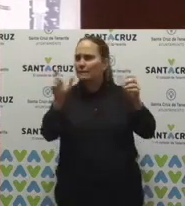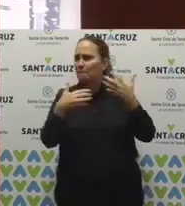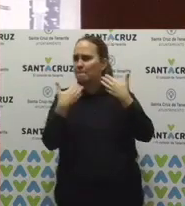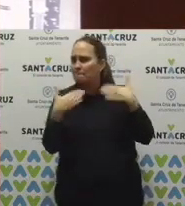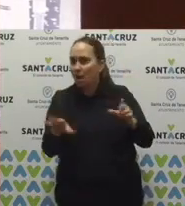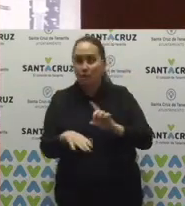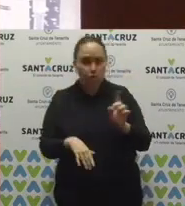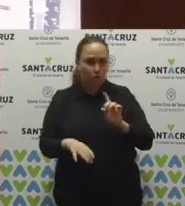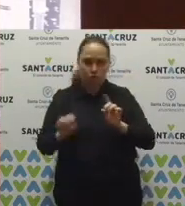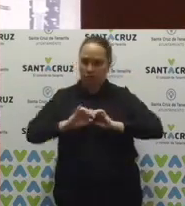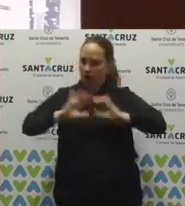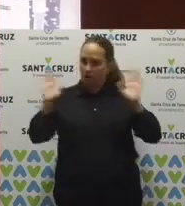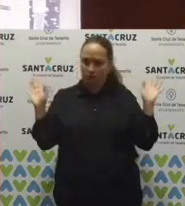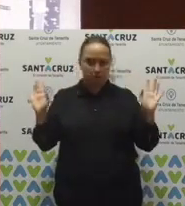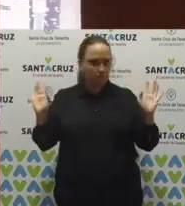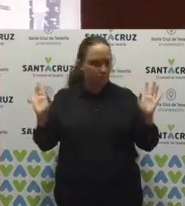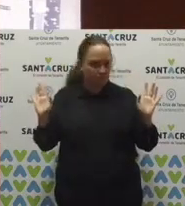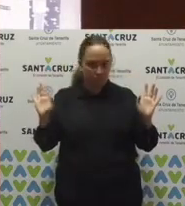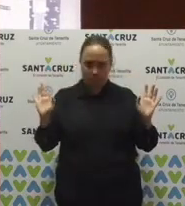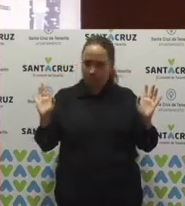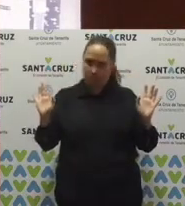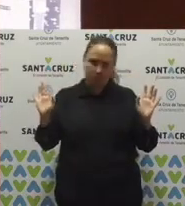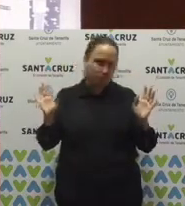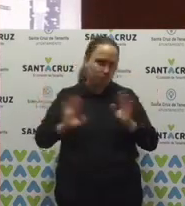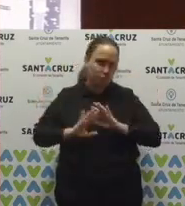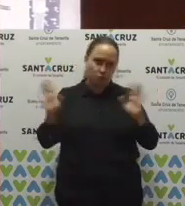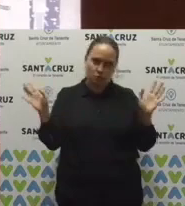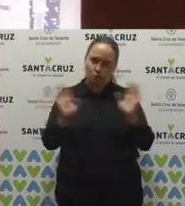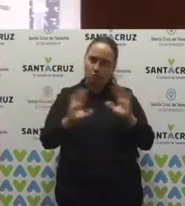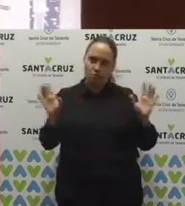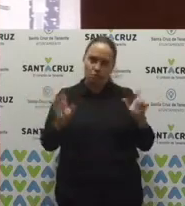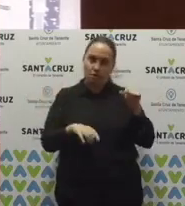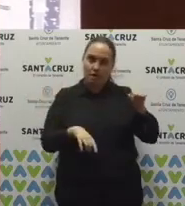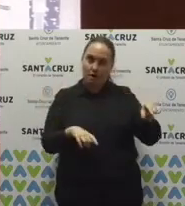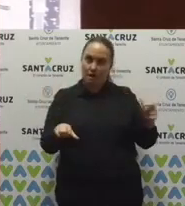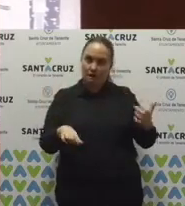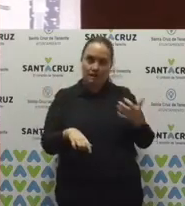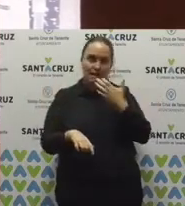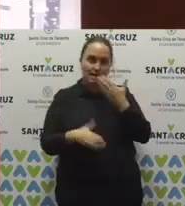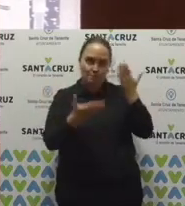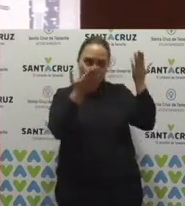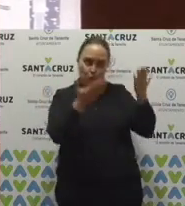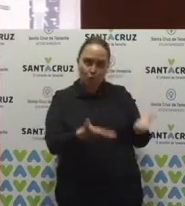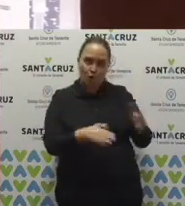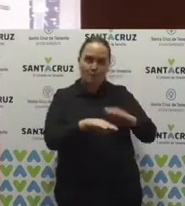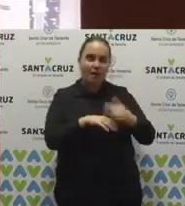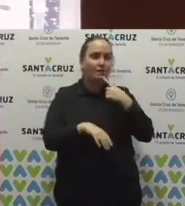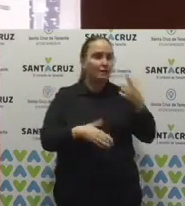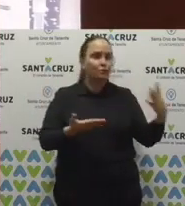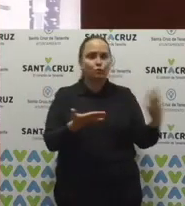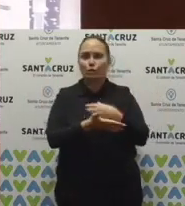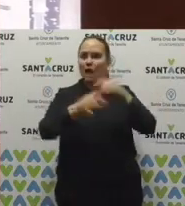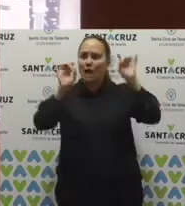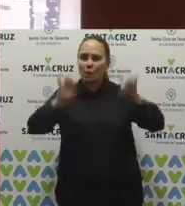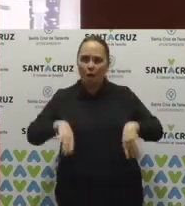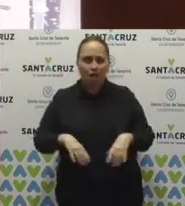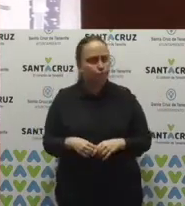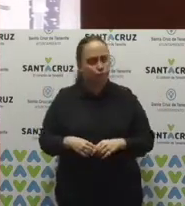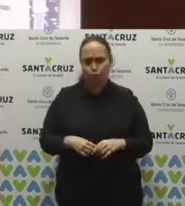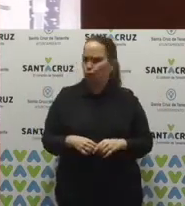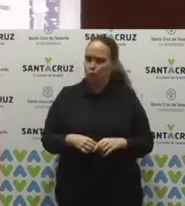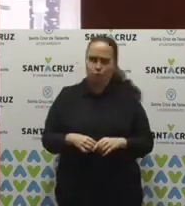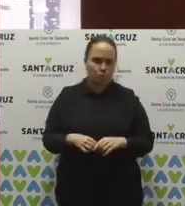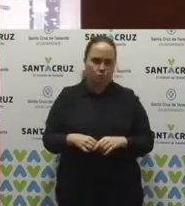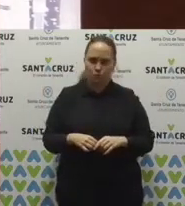por supuesto que no y no podemos poner como ejemplo una empresa me falta para generalizar porque son además de falsear la realidad pero sí es verdad que